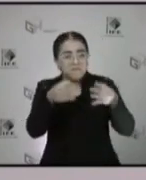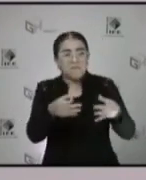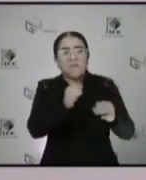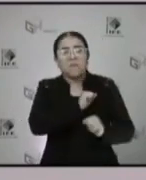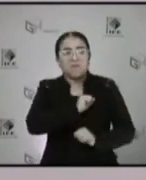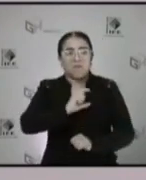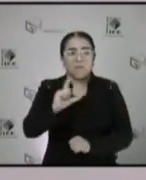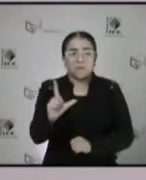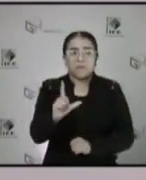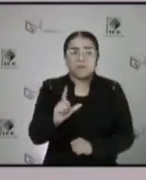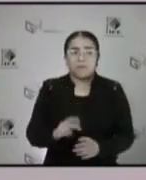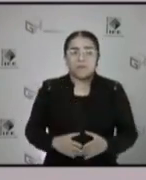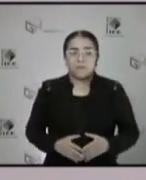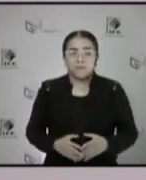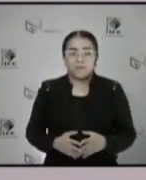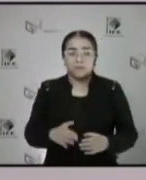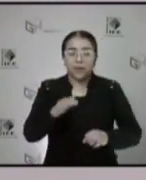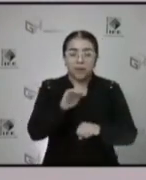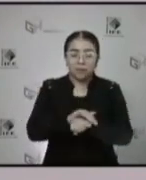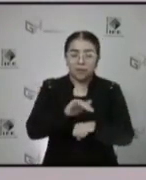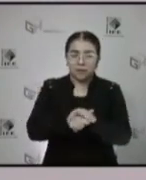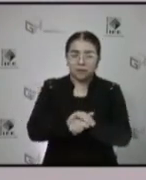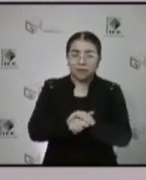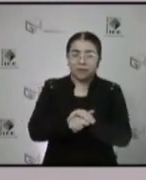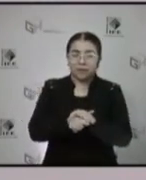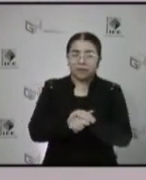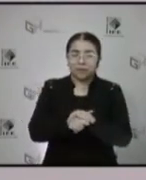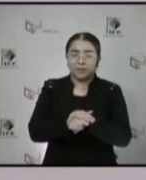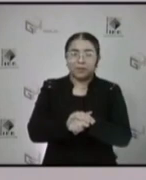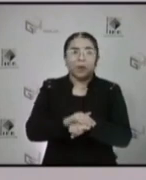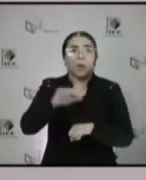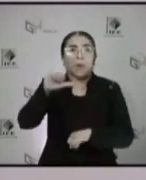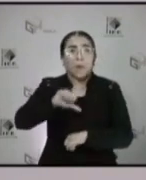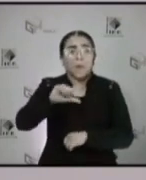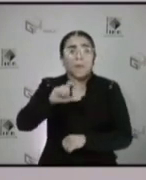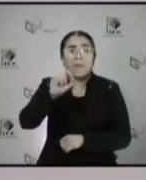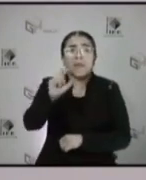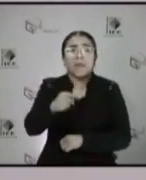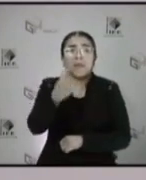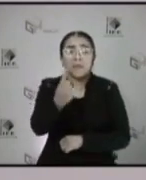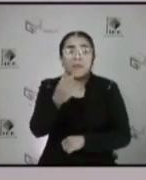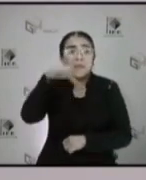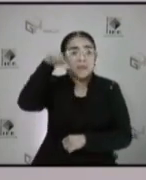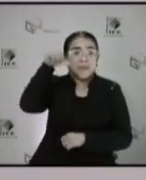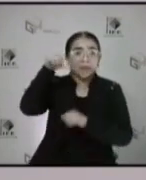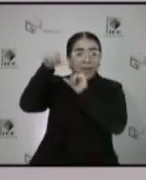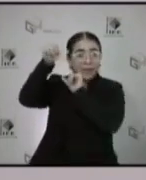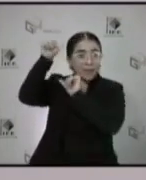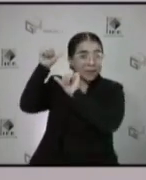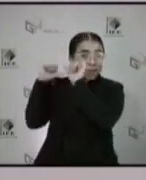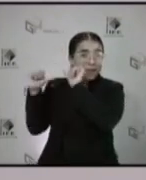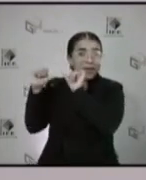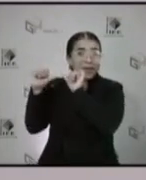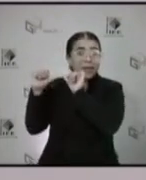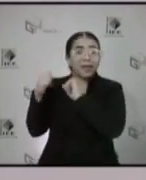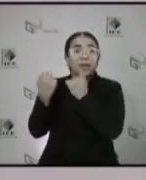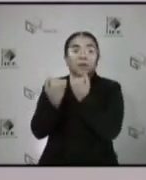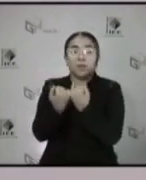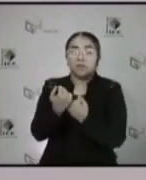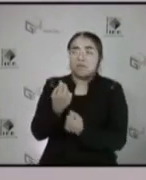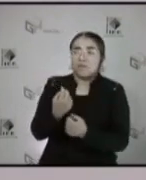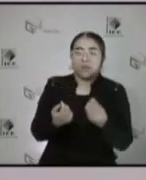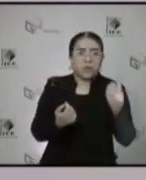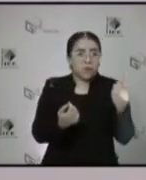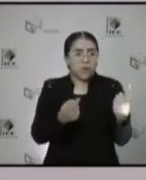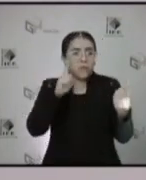profesional. Amigas y amigos, este día 21 de abril, estás escuchando a una mujer y tres hombres